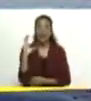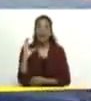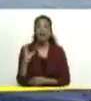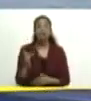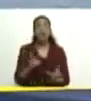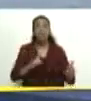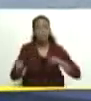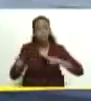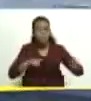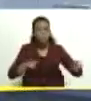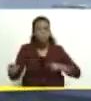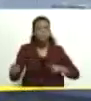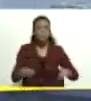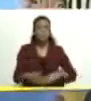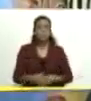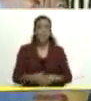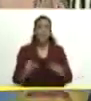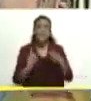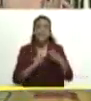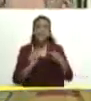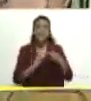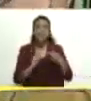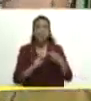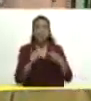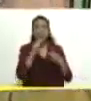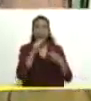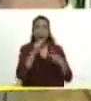buen director. Segundo, el deterioro de agua